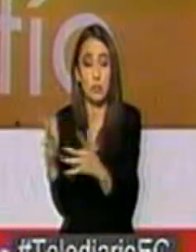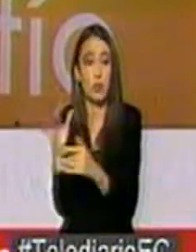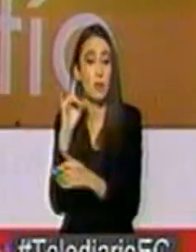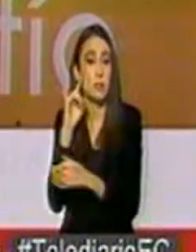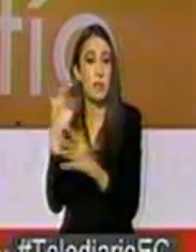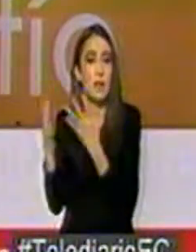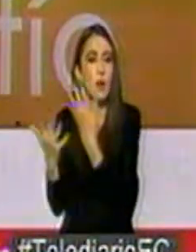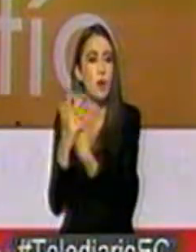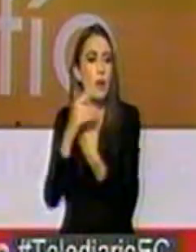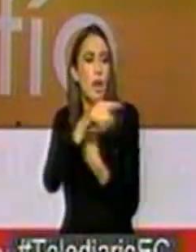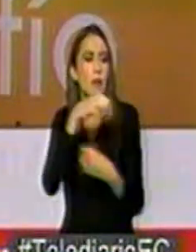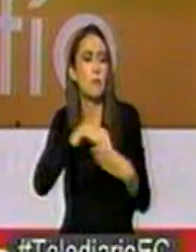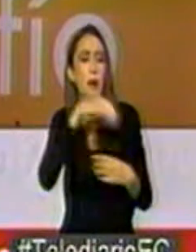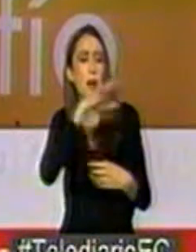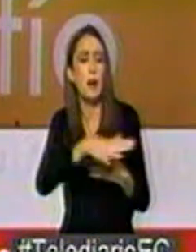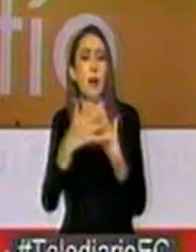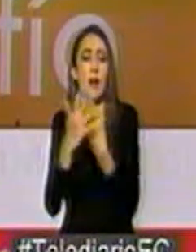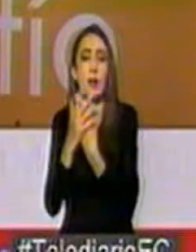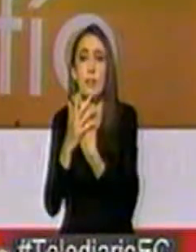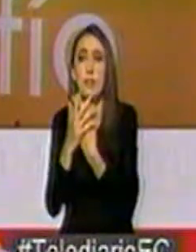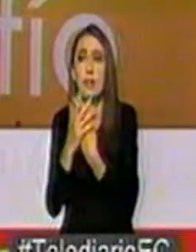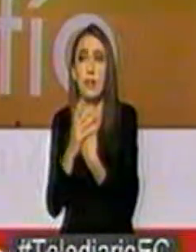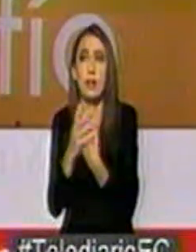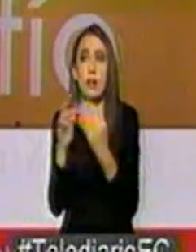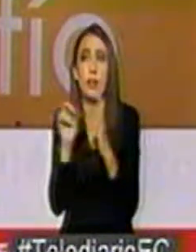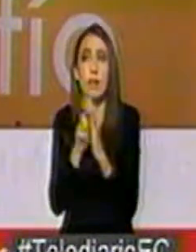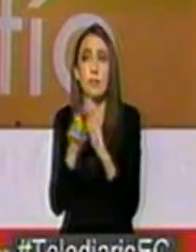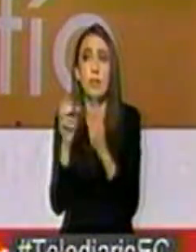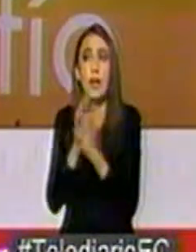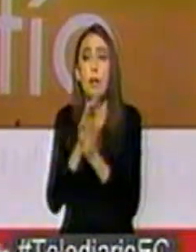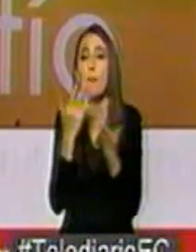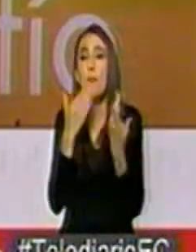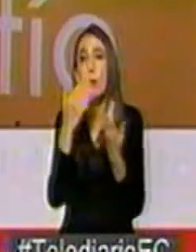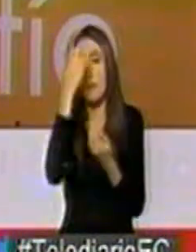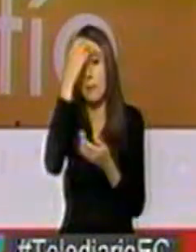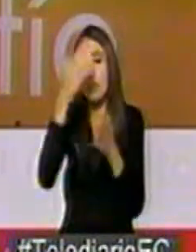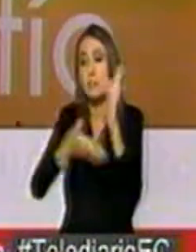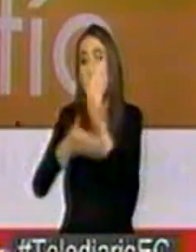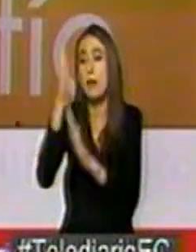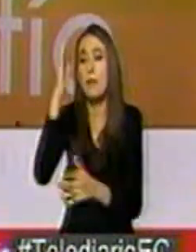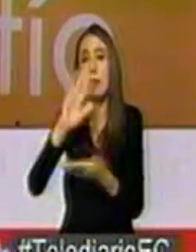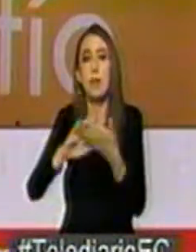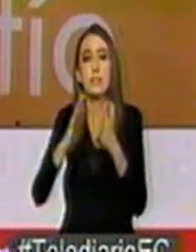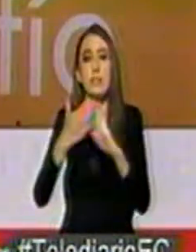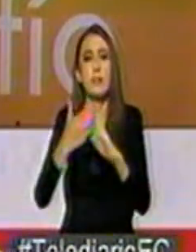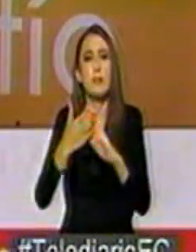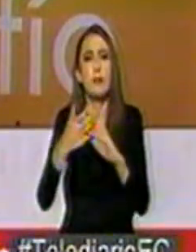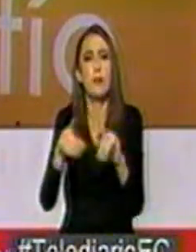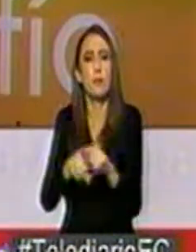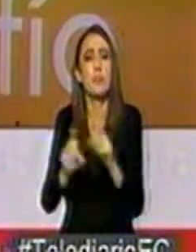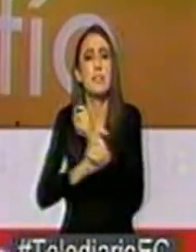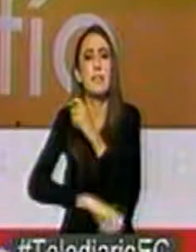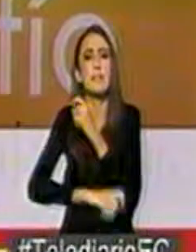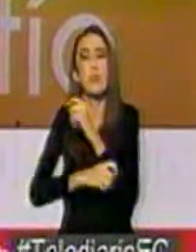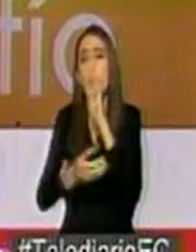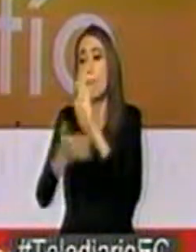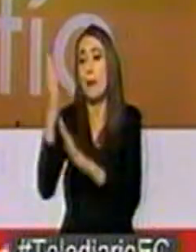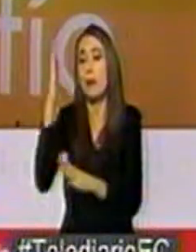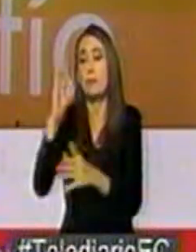adolescencia les aplica medidas socioeducativas mandarles a hacer trabajos comunitarios y les